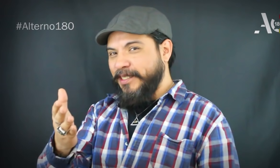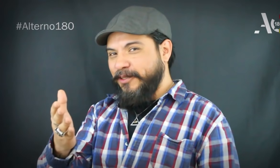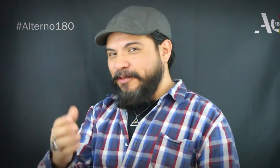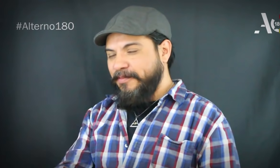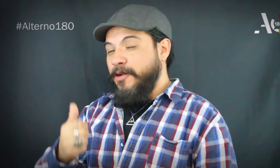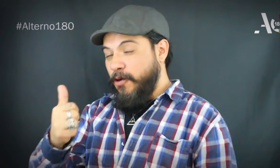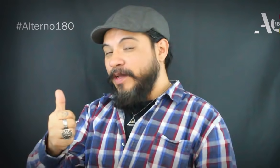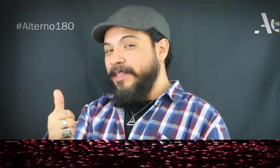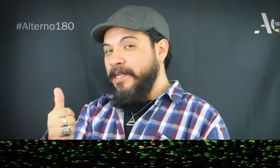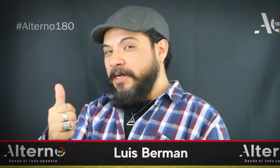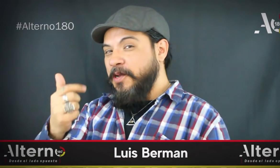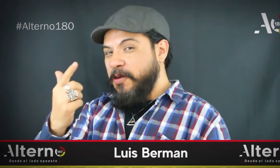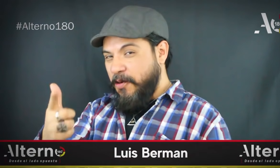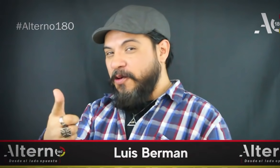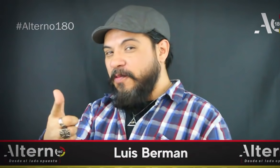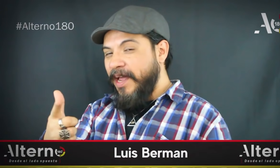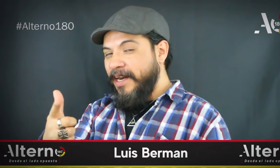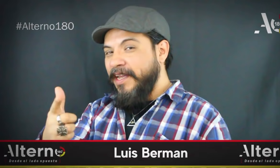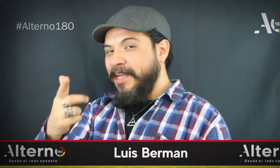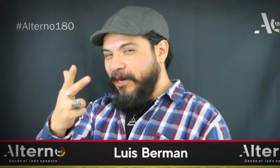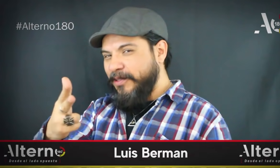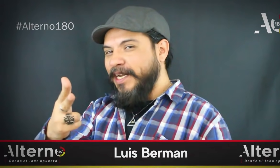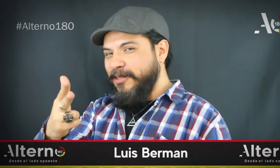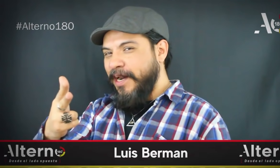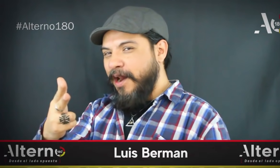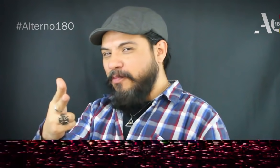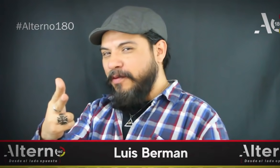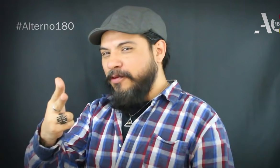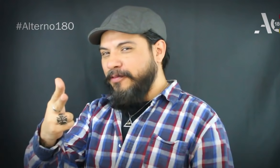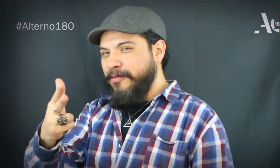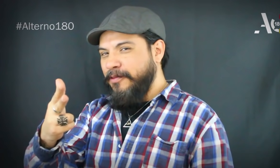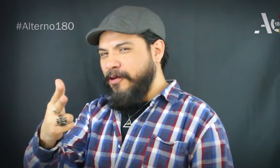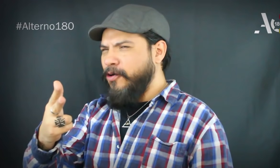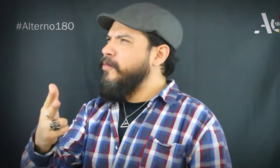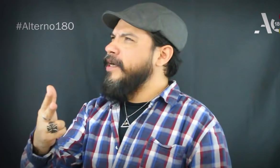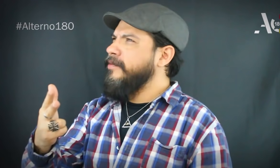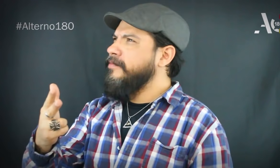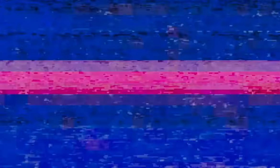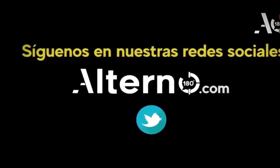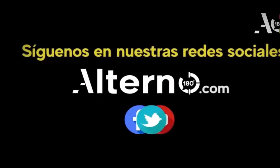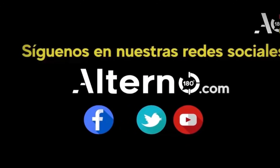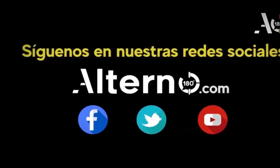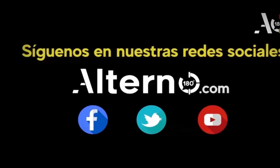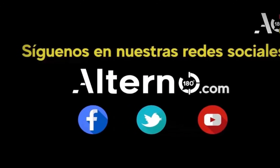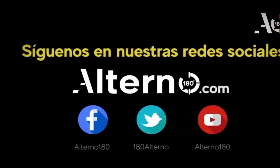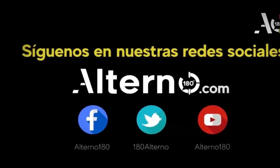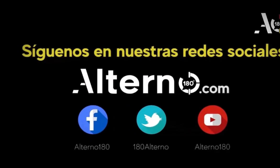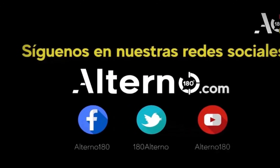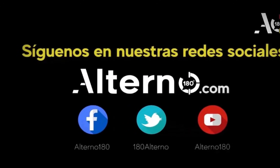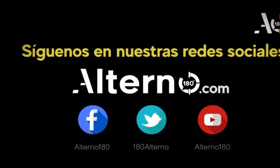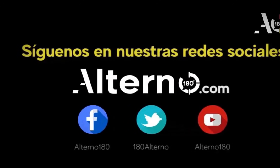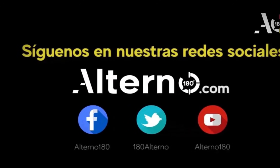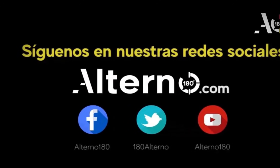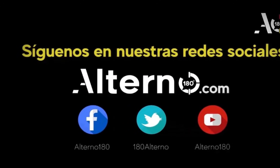distinto y honesto. No mentir, no robar y no traicionar al pueblo. ¿O cómo era? Sigue nuestras redes en